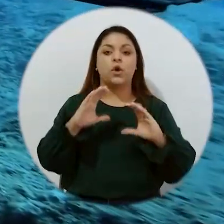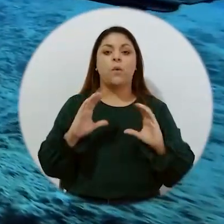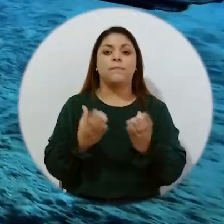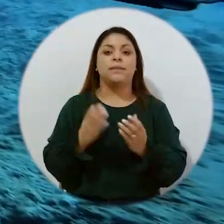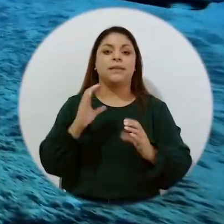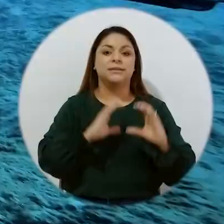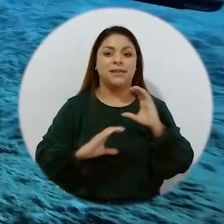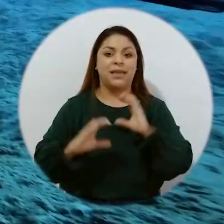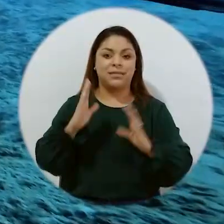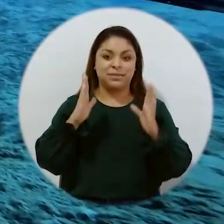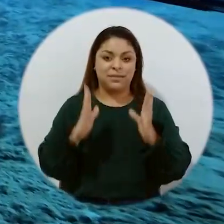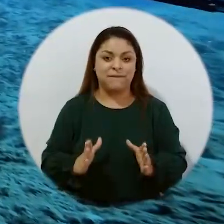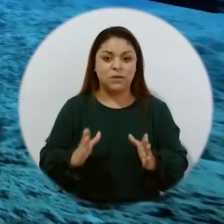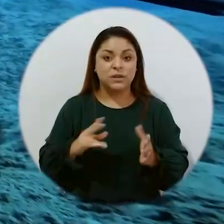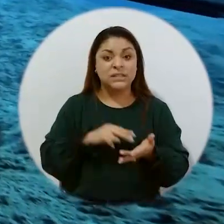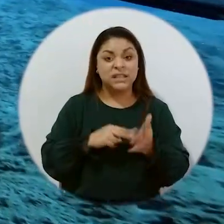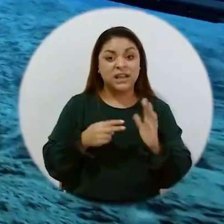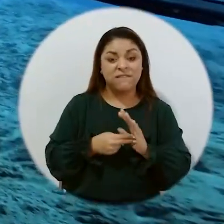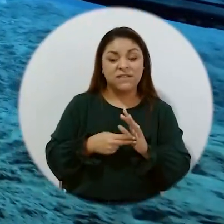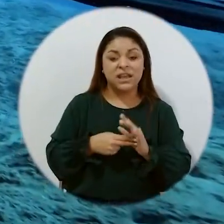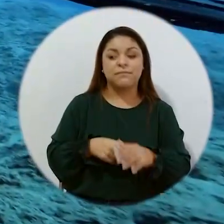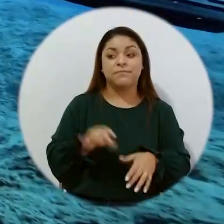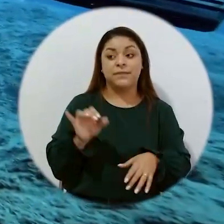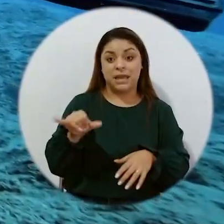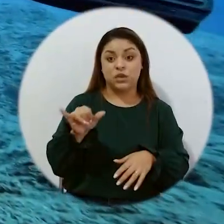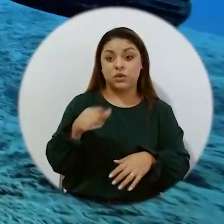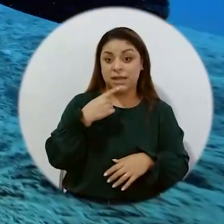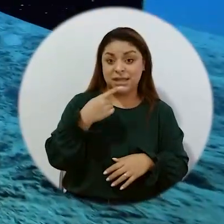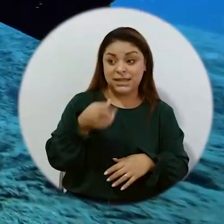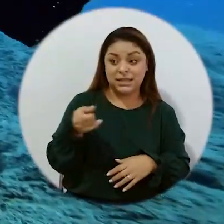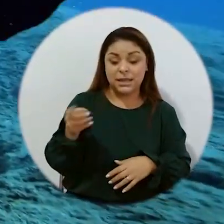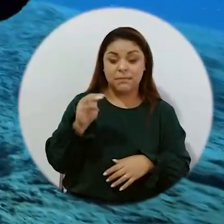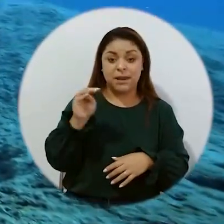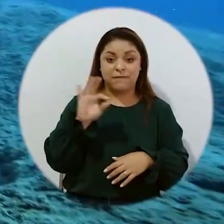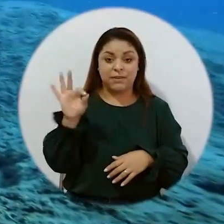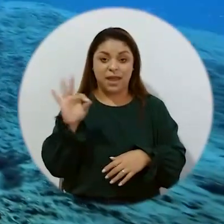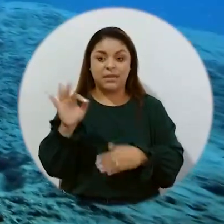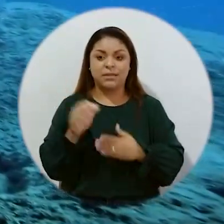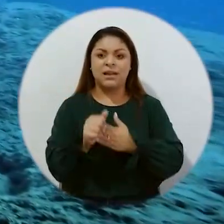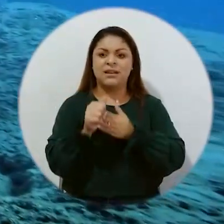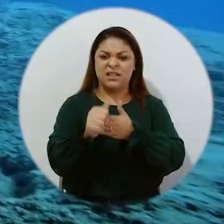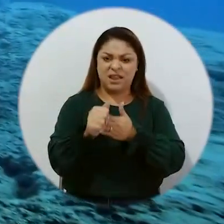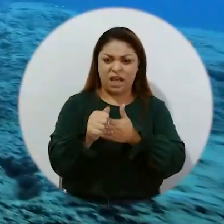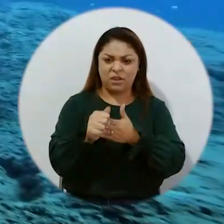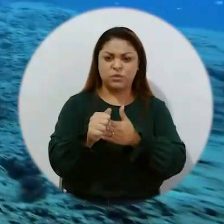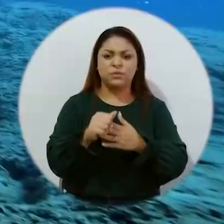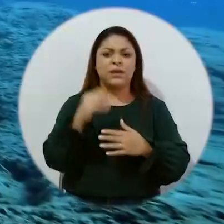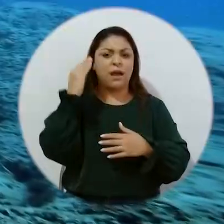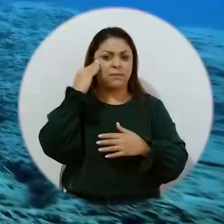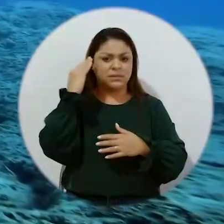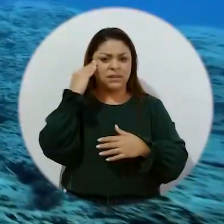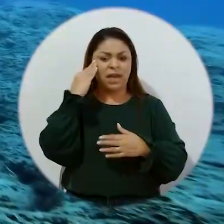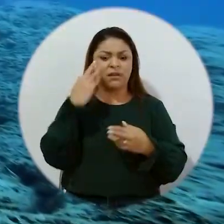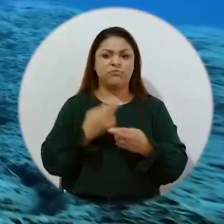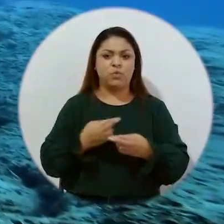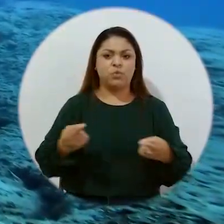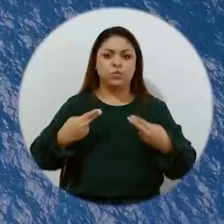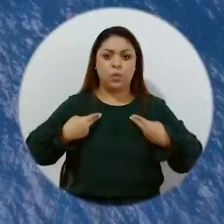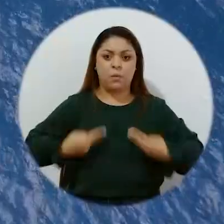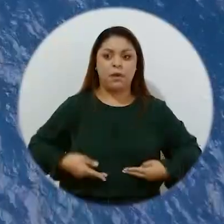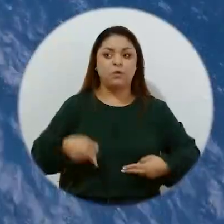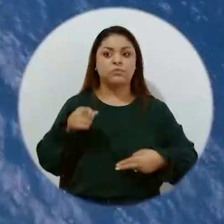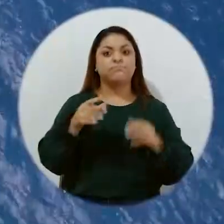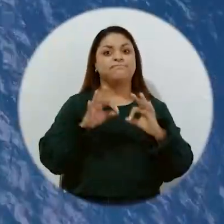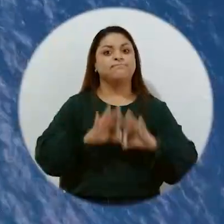comité científico. Es decir, eso que dice María Fernanda, del liderazgo, de la capacidad, del recurso